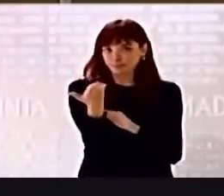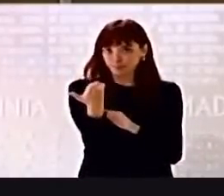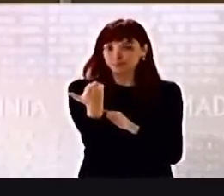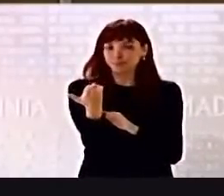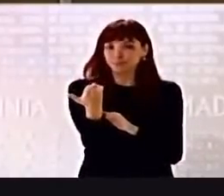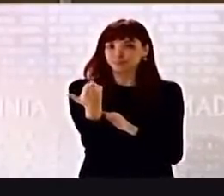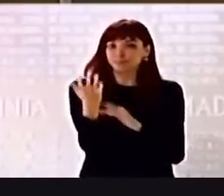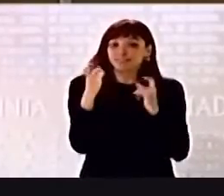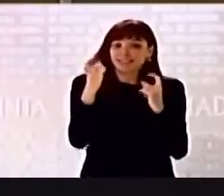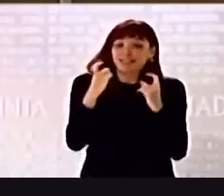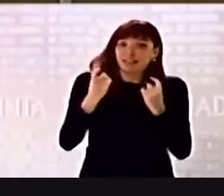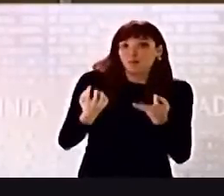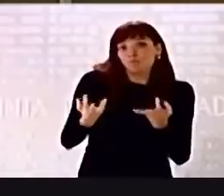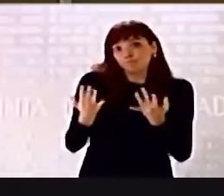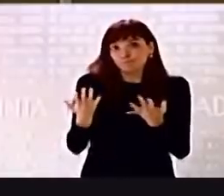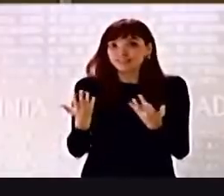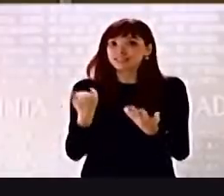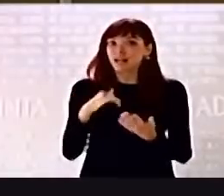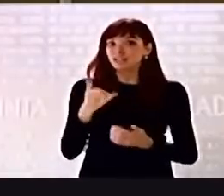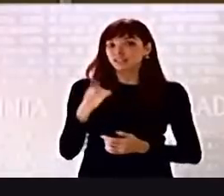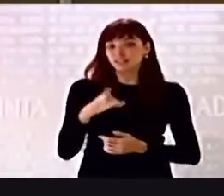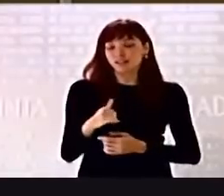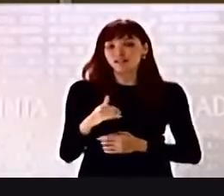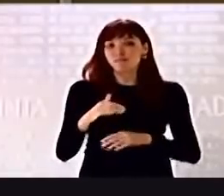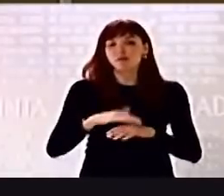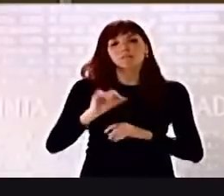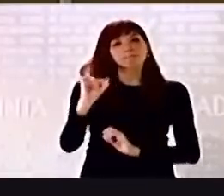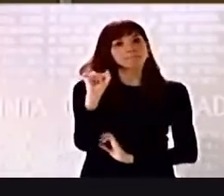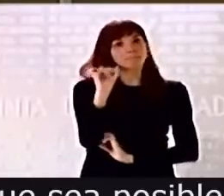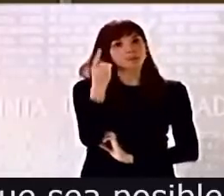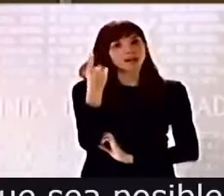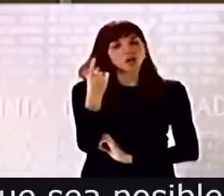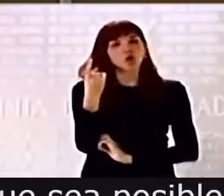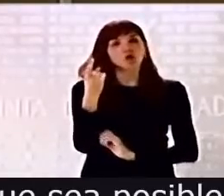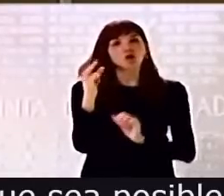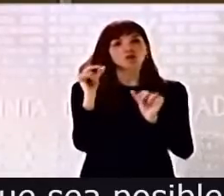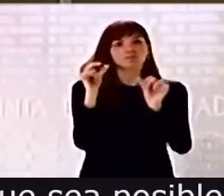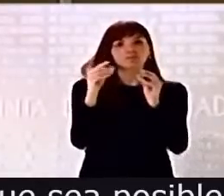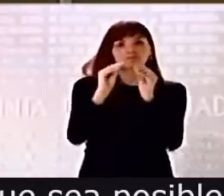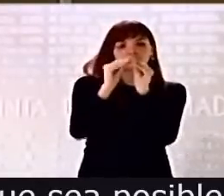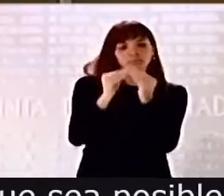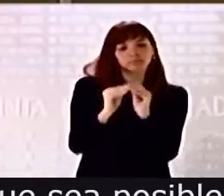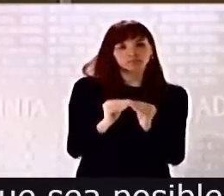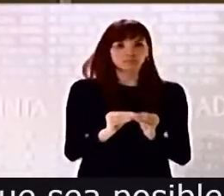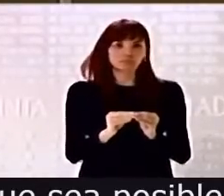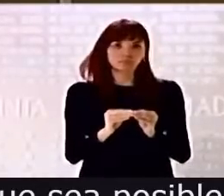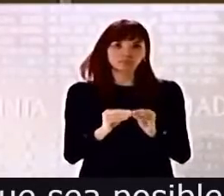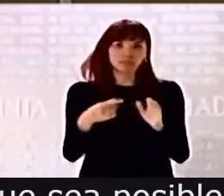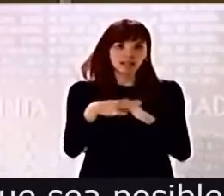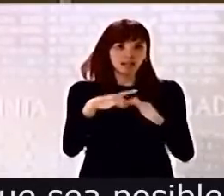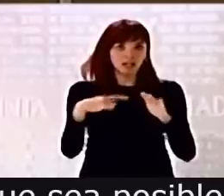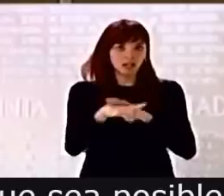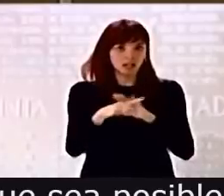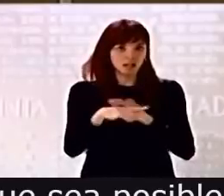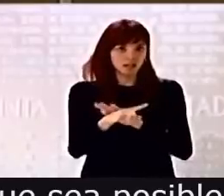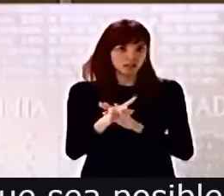lo antes que nos sea posible una vez que le hayamos dado la forma jurídica adecuada.